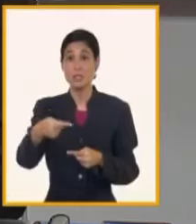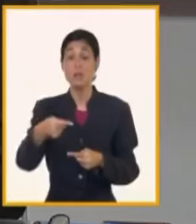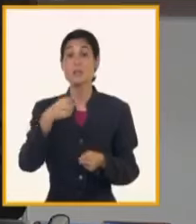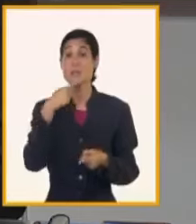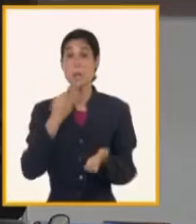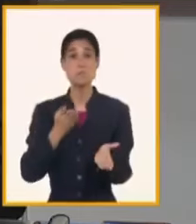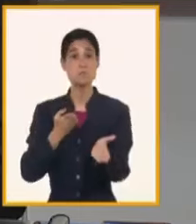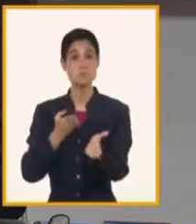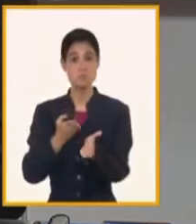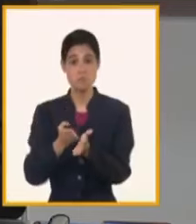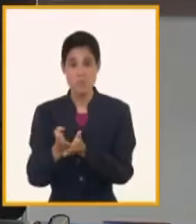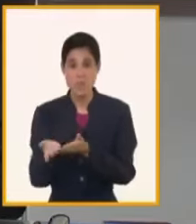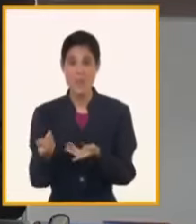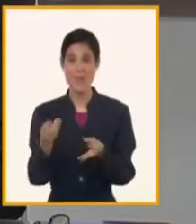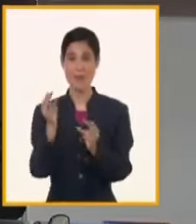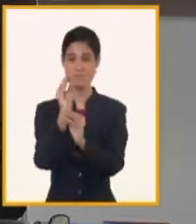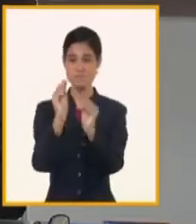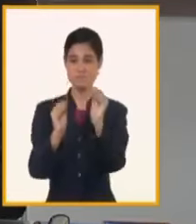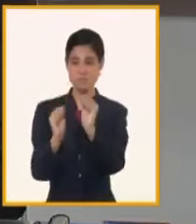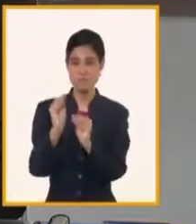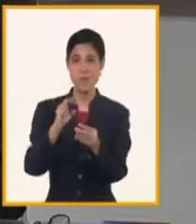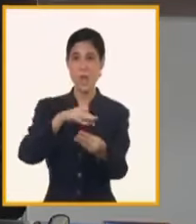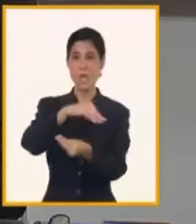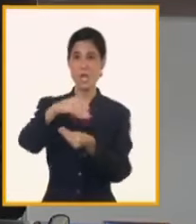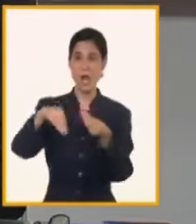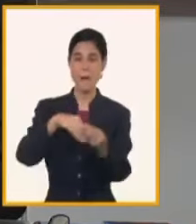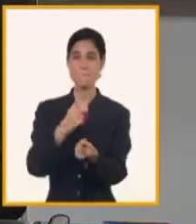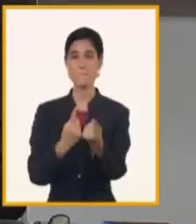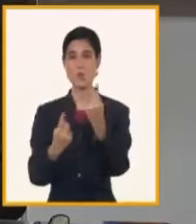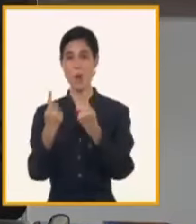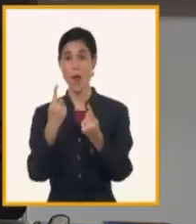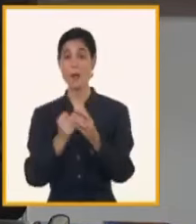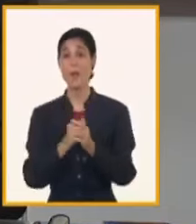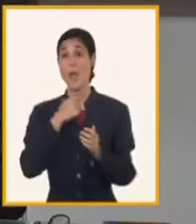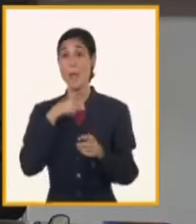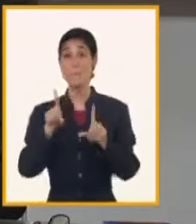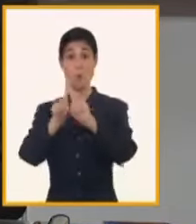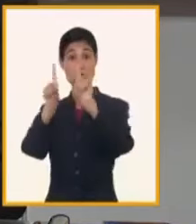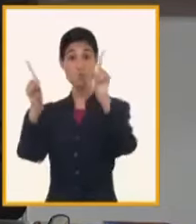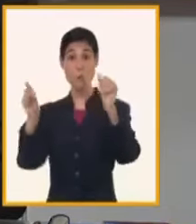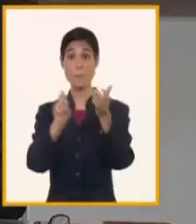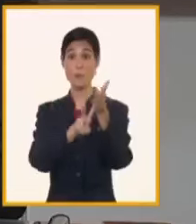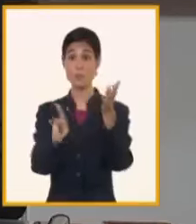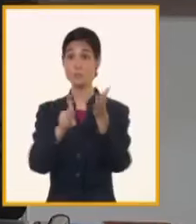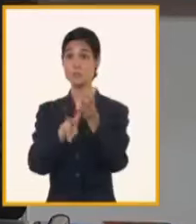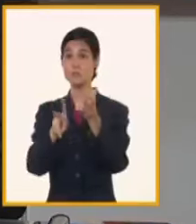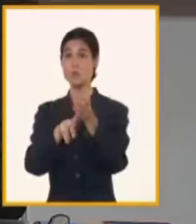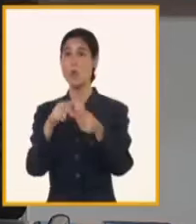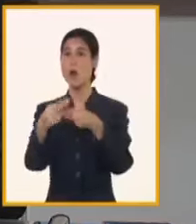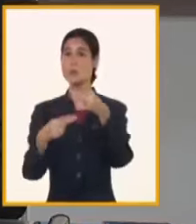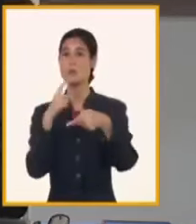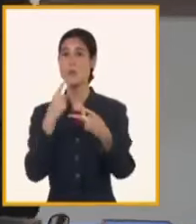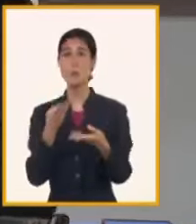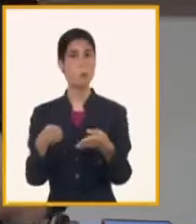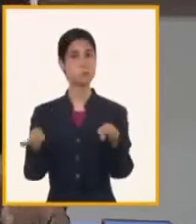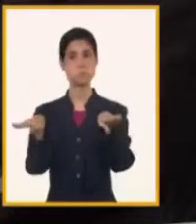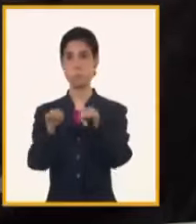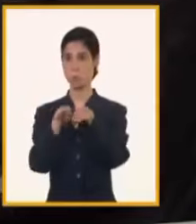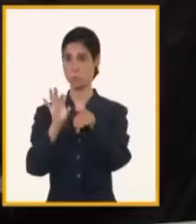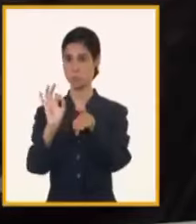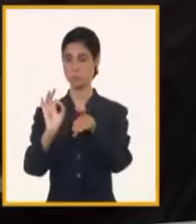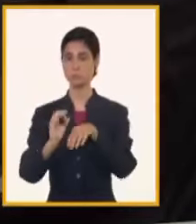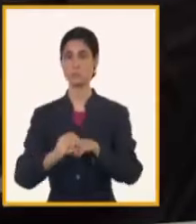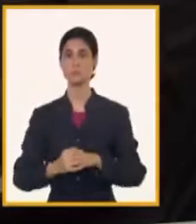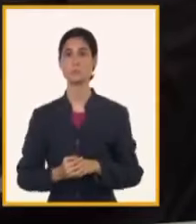haciendo y se hace lo más equitativamente posible y con la mayor justeza de del mundo Bueno